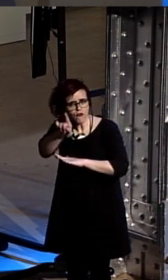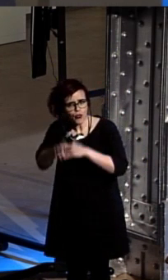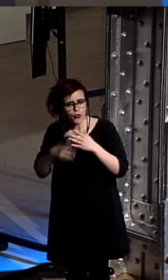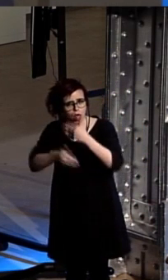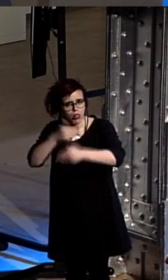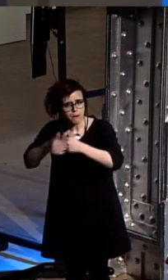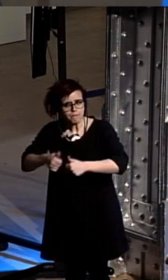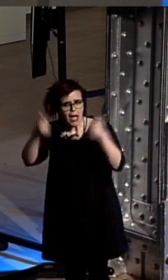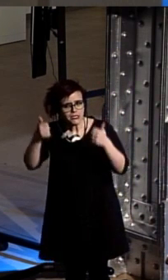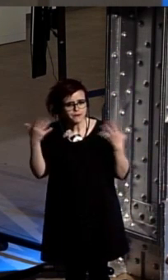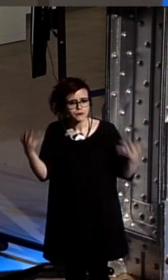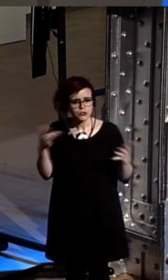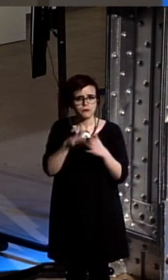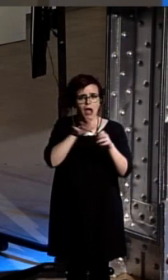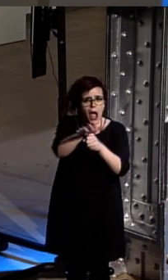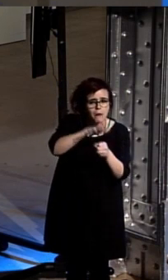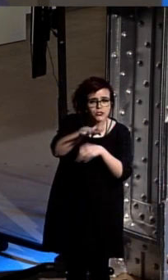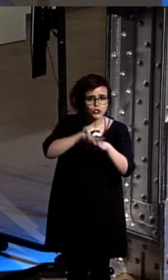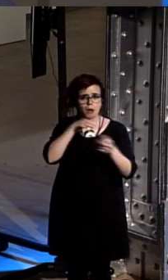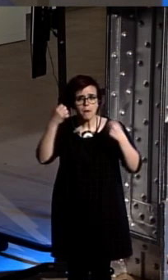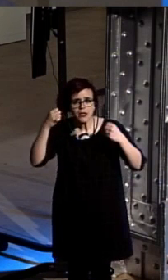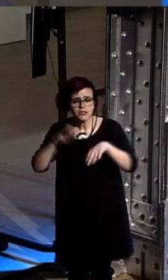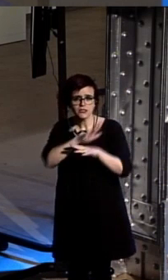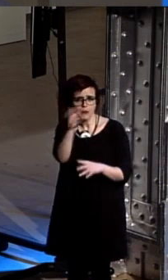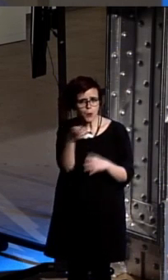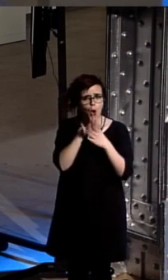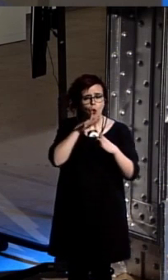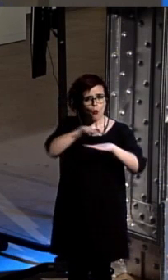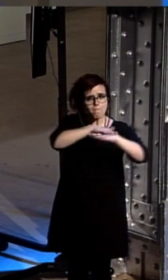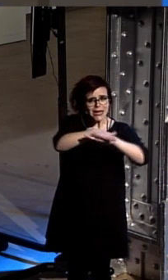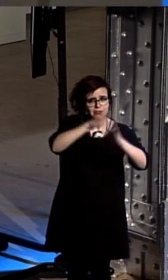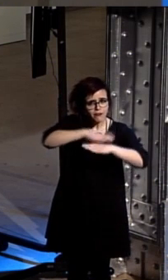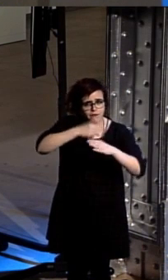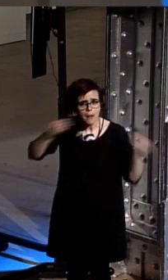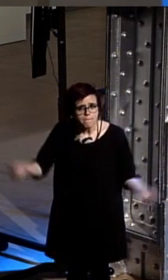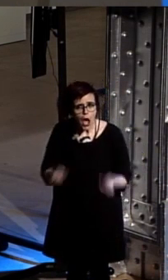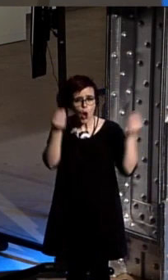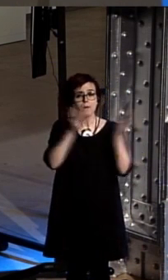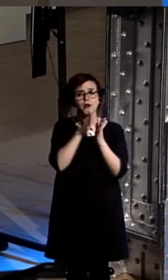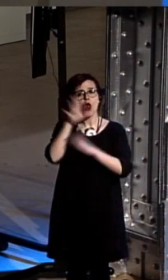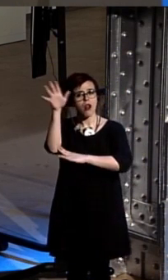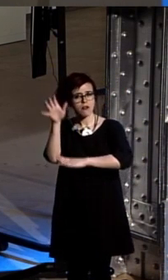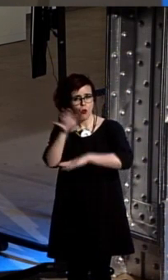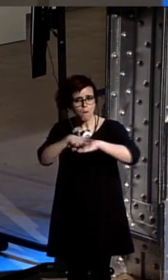el mercado, el ámbito. Tenemos distintas prácticas, una base científica mayor, y el neuromarketing se ha